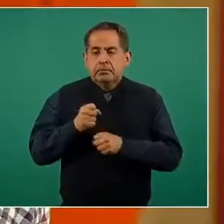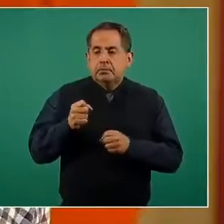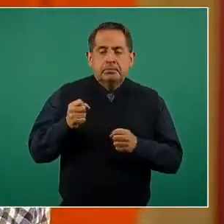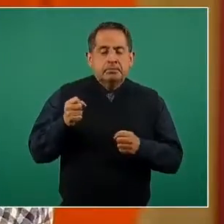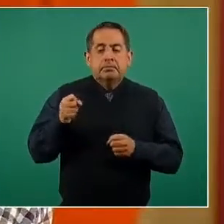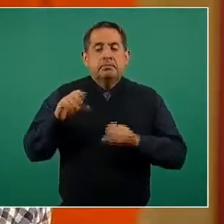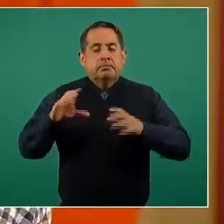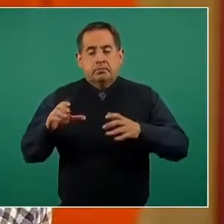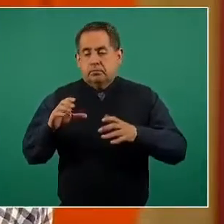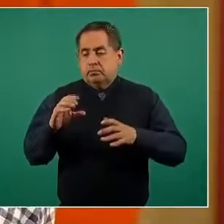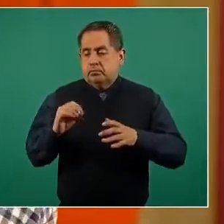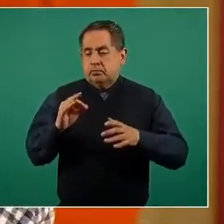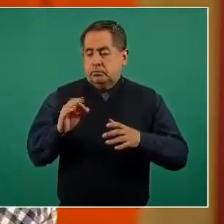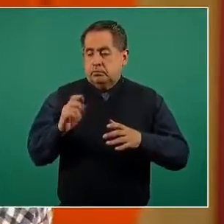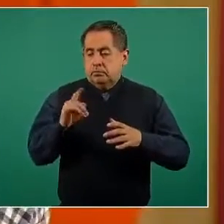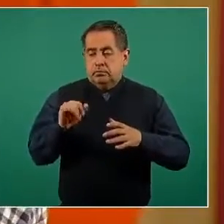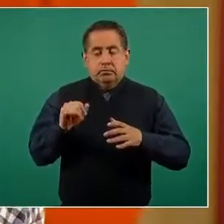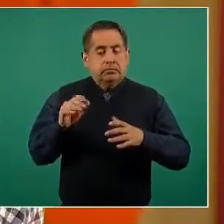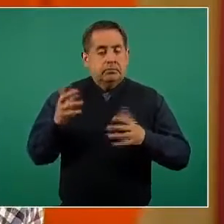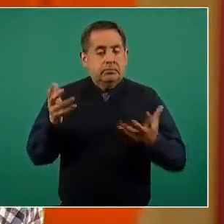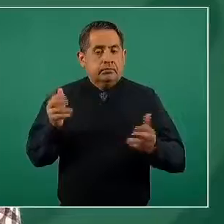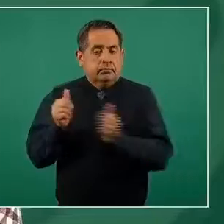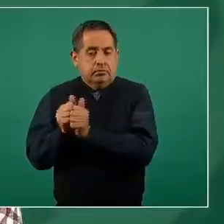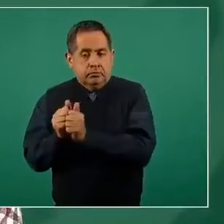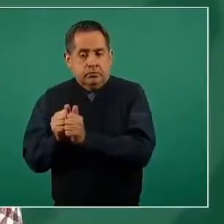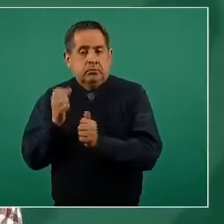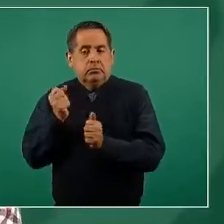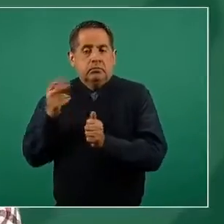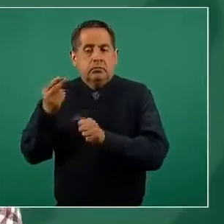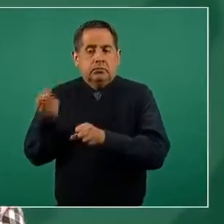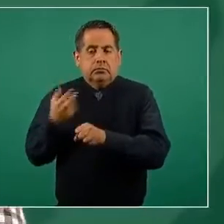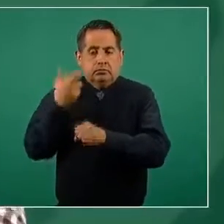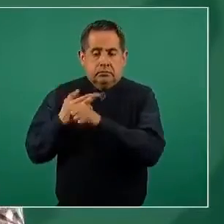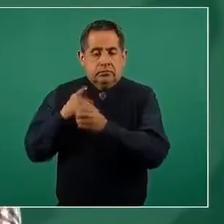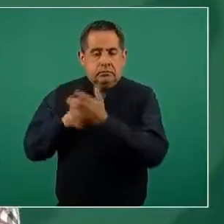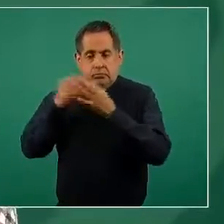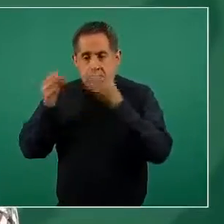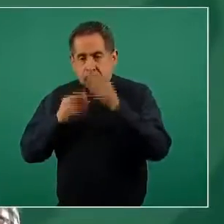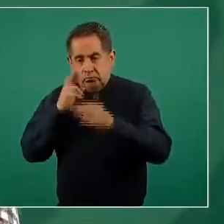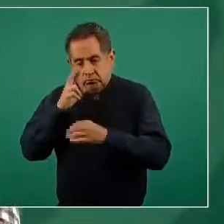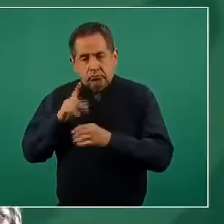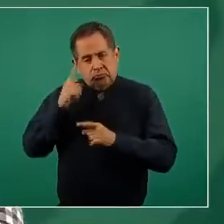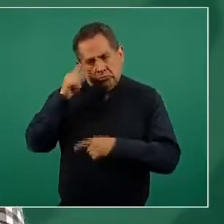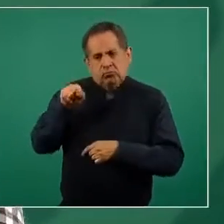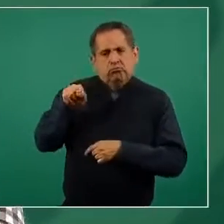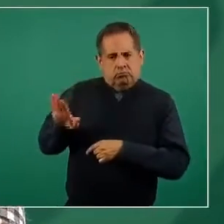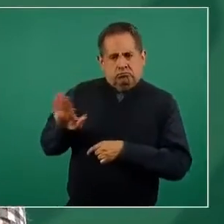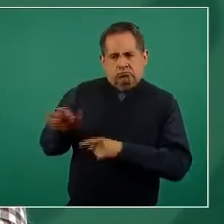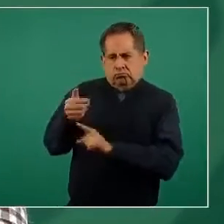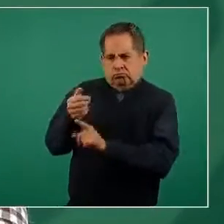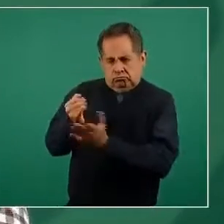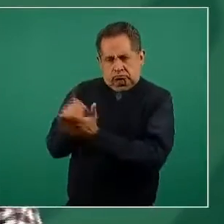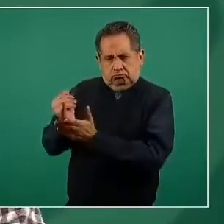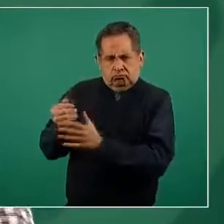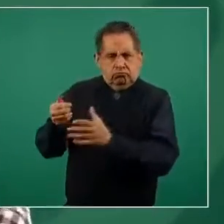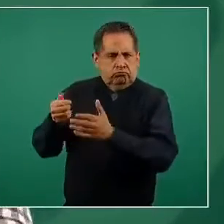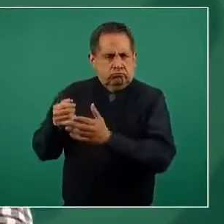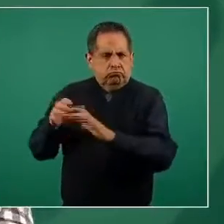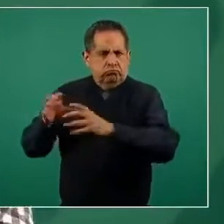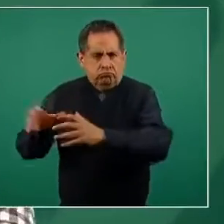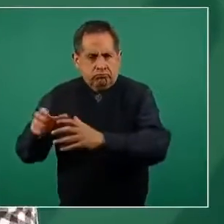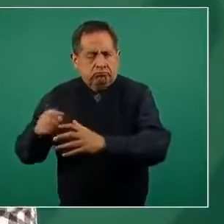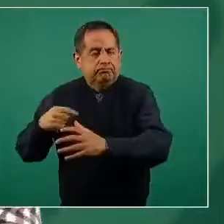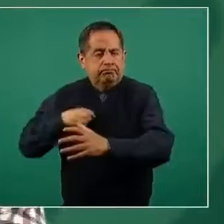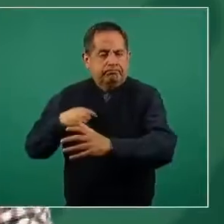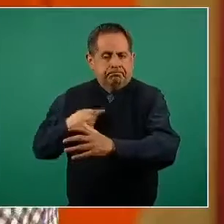adscribió COFEPRIS a la Subsecretaría de Prevención y Promoción para respetar su autonomía de gestión, pero